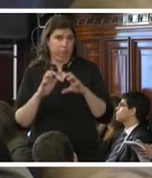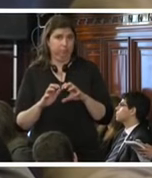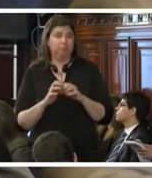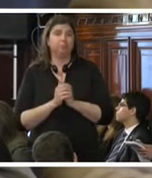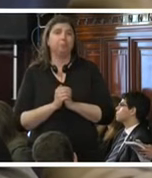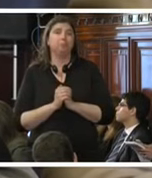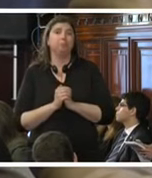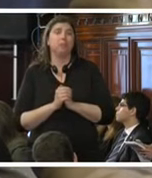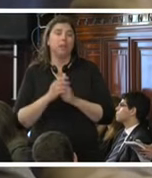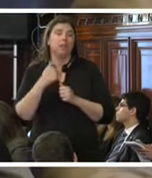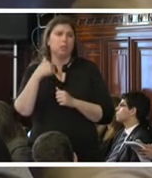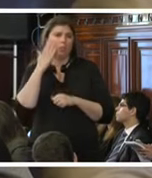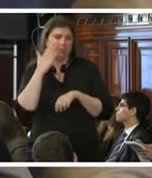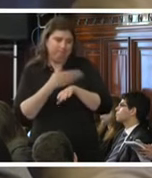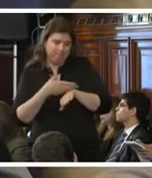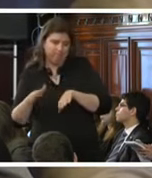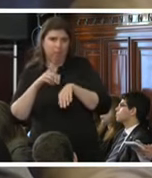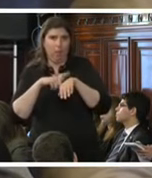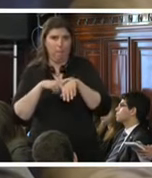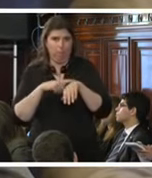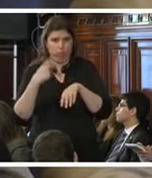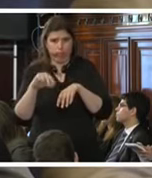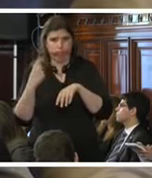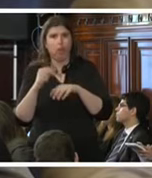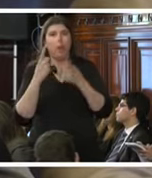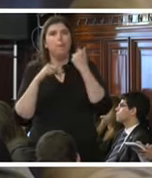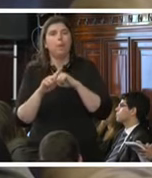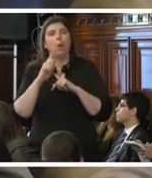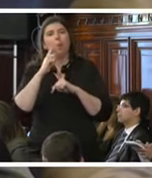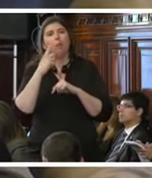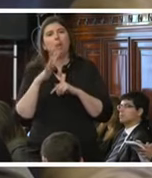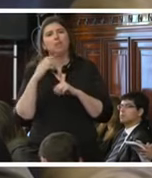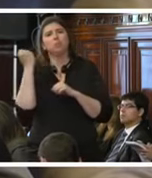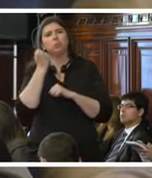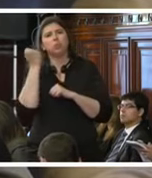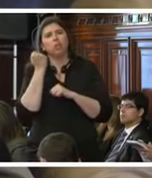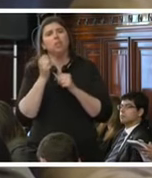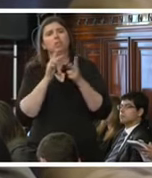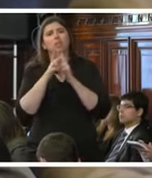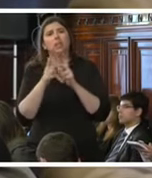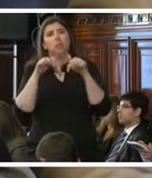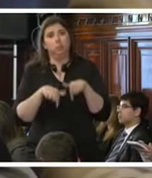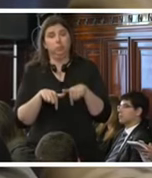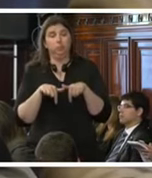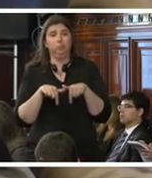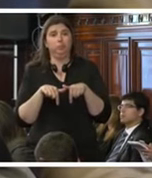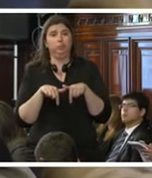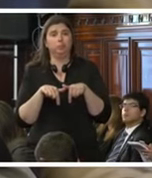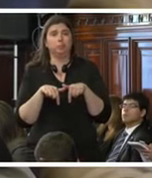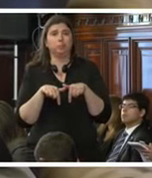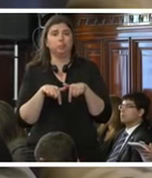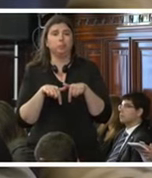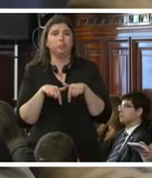Sé que se nos va el tiempo, digamos, pero me parece particularmente relevante también rescatar aquí lo que se ha mencionado